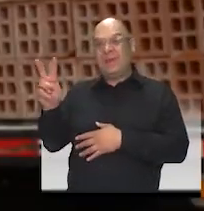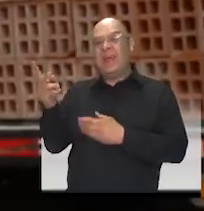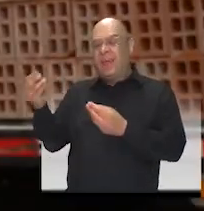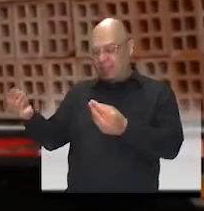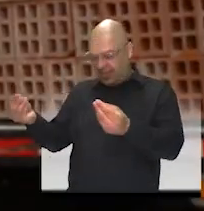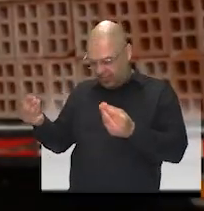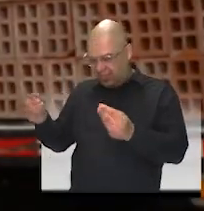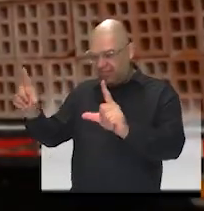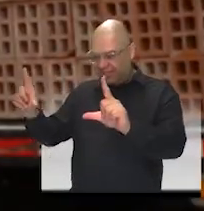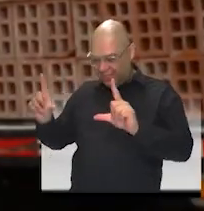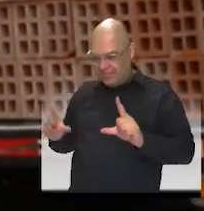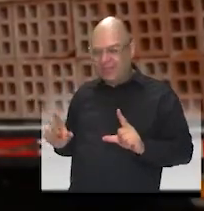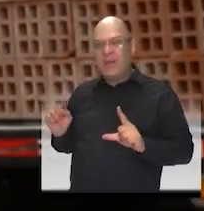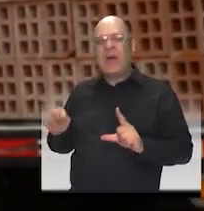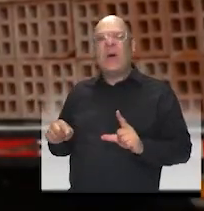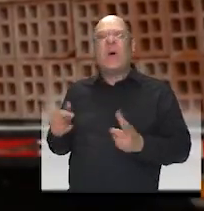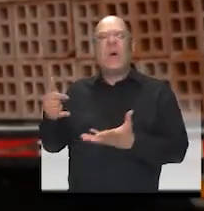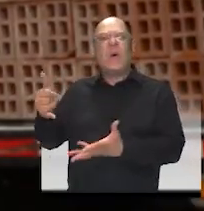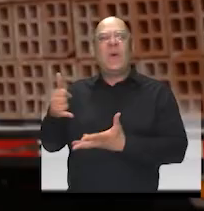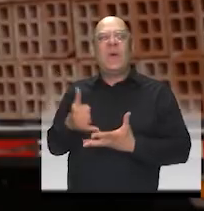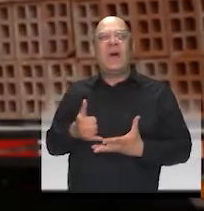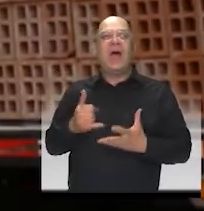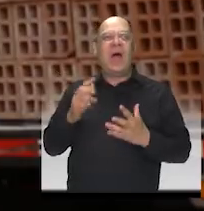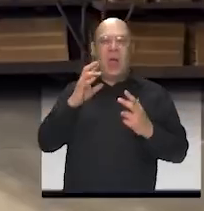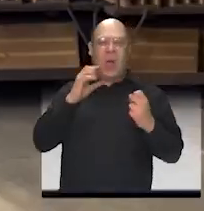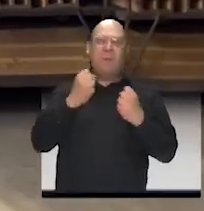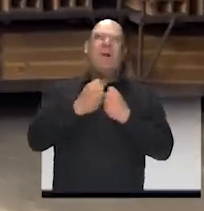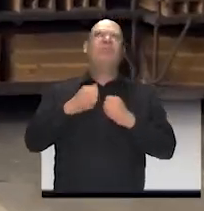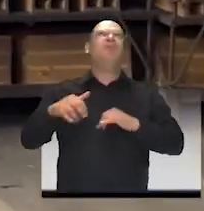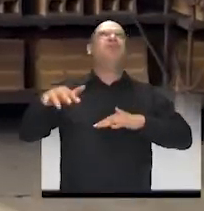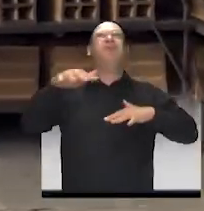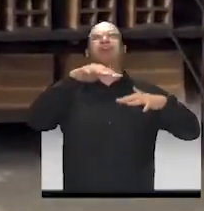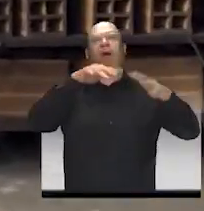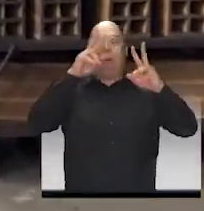ambientales, nos otorgaron el premio de Pacto del Aire.